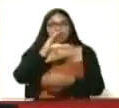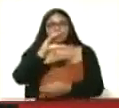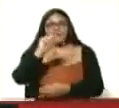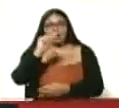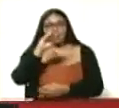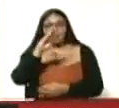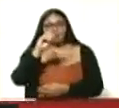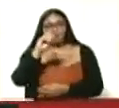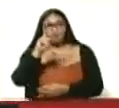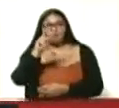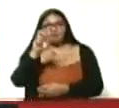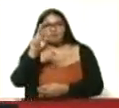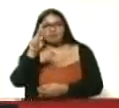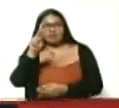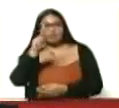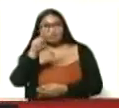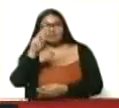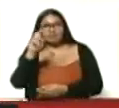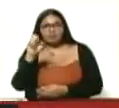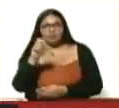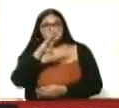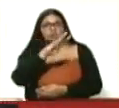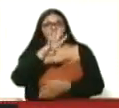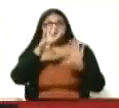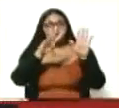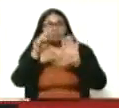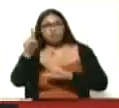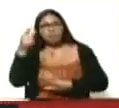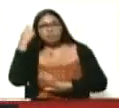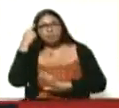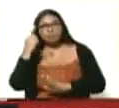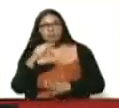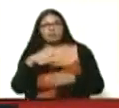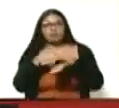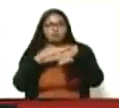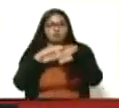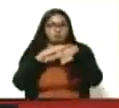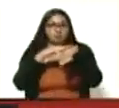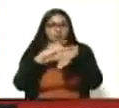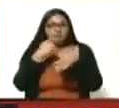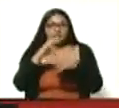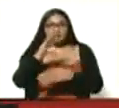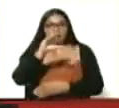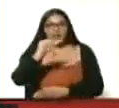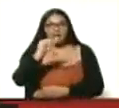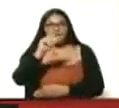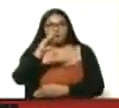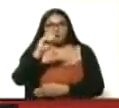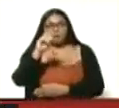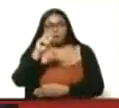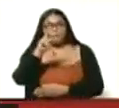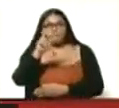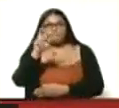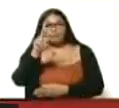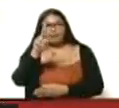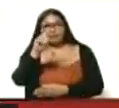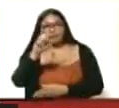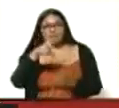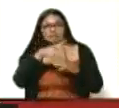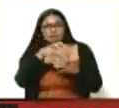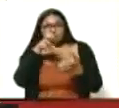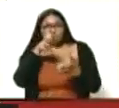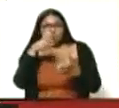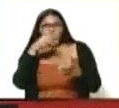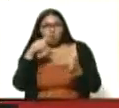Cabo Verde, durante 491 días, y discúlpenme que hable de Cabo Verde, pero es que como se cumple un año de esta extracción ilegal,